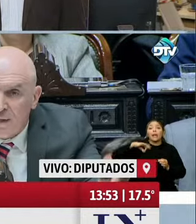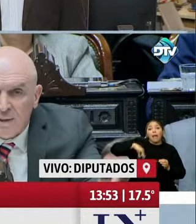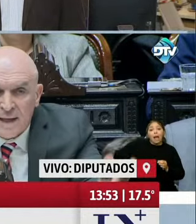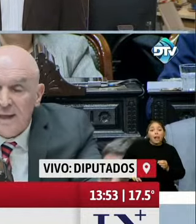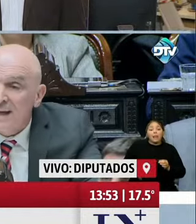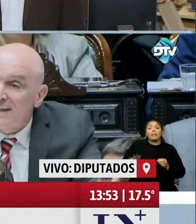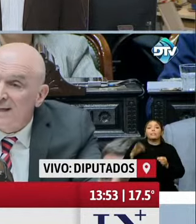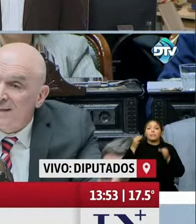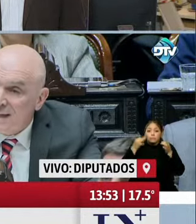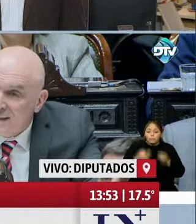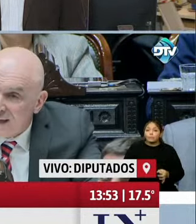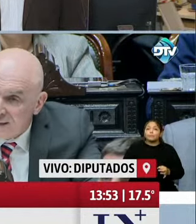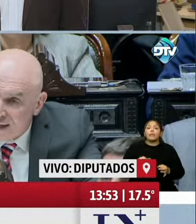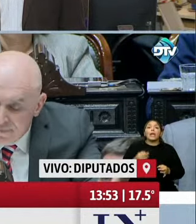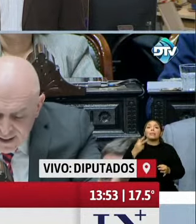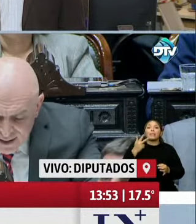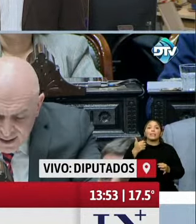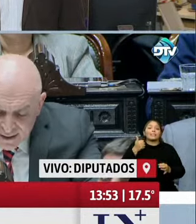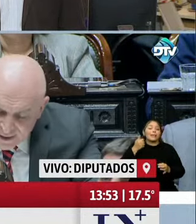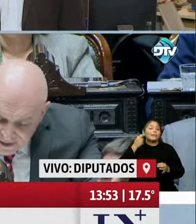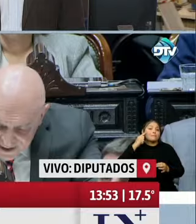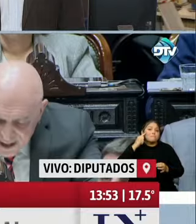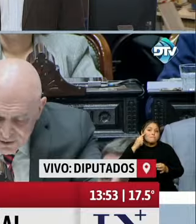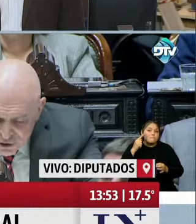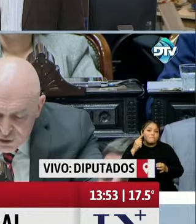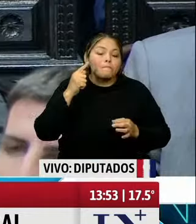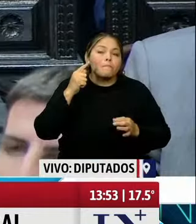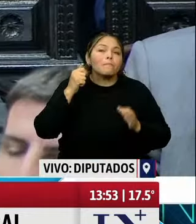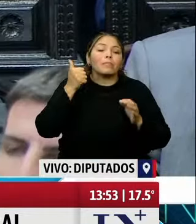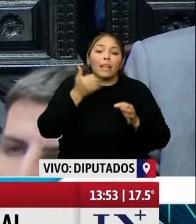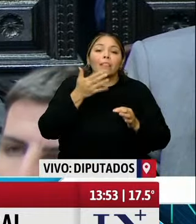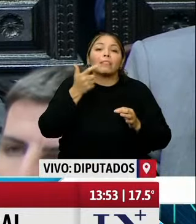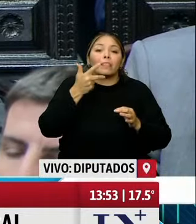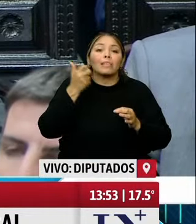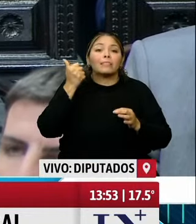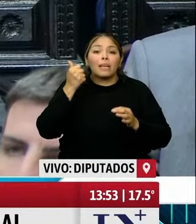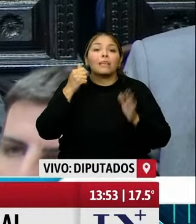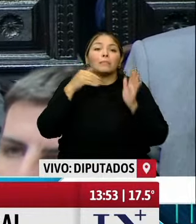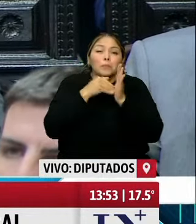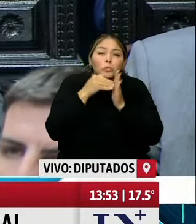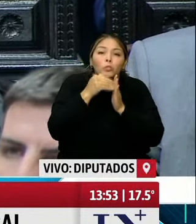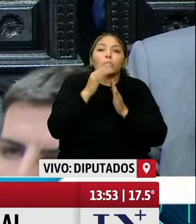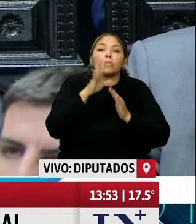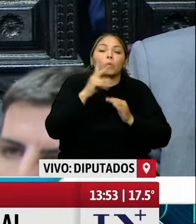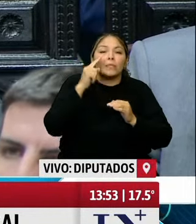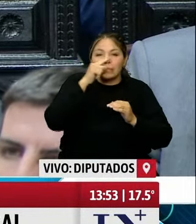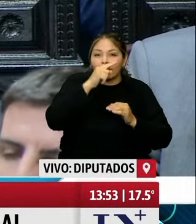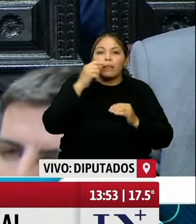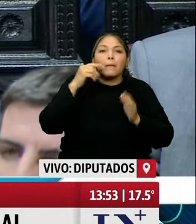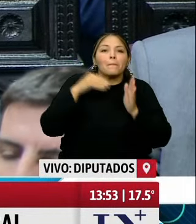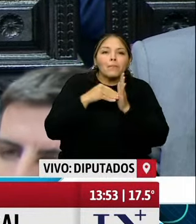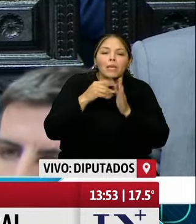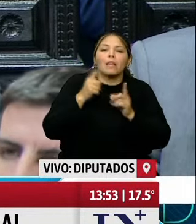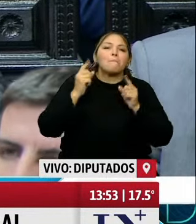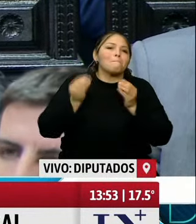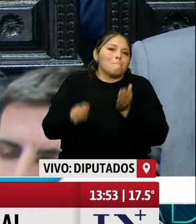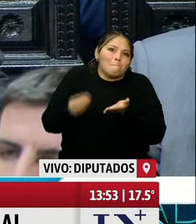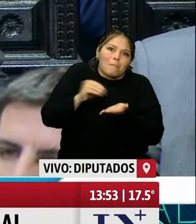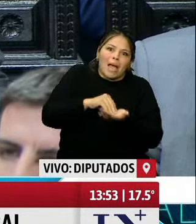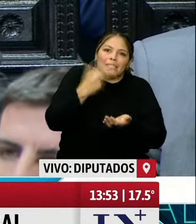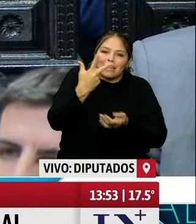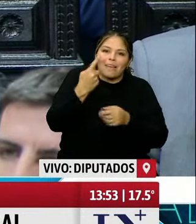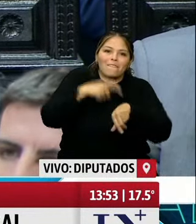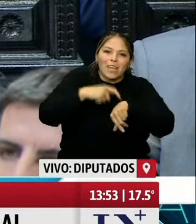la gente escuchemos un poquito a José Luis espera a000 pesos más de tres veces más Un